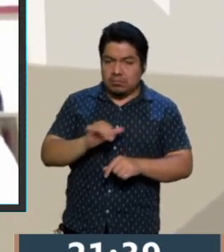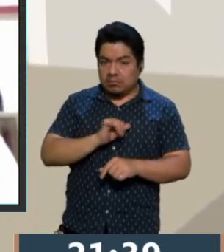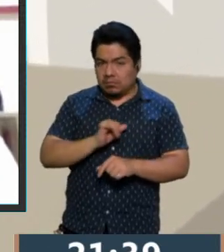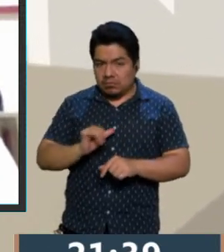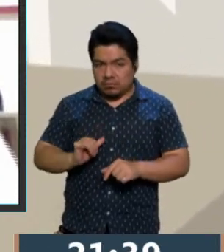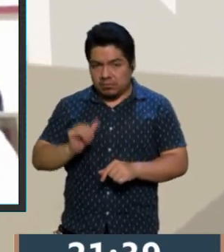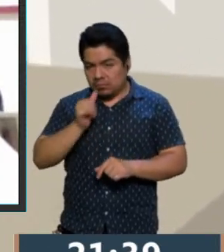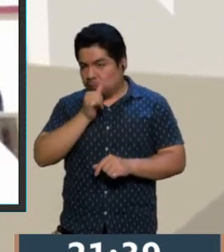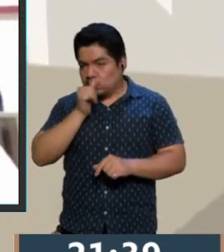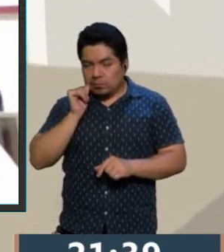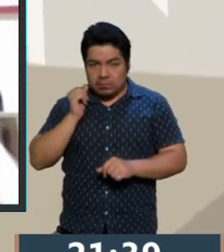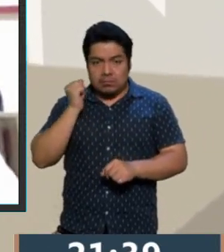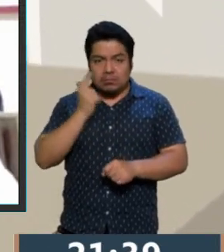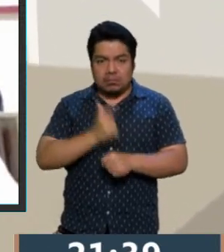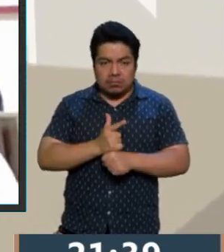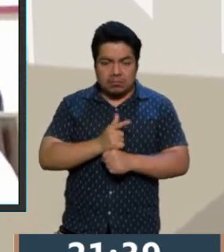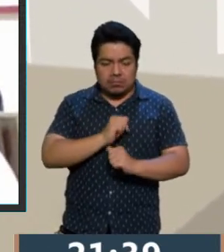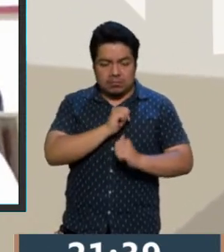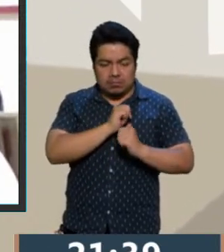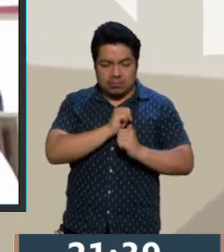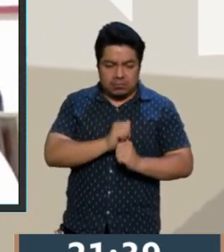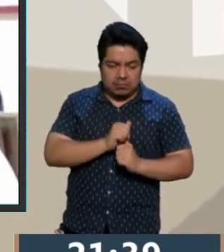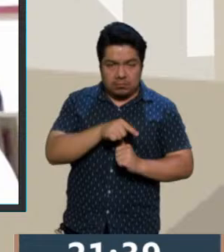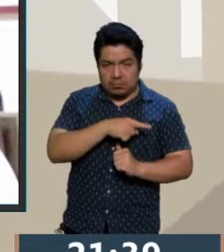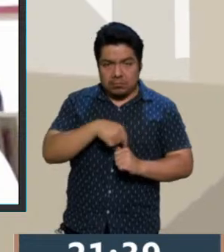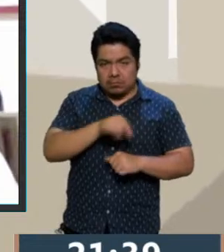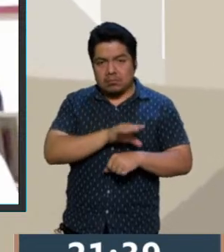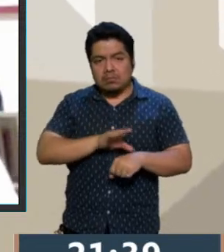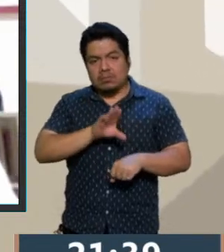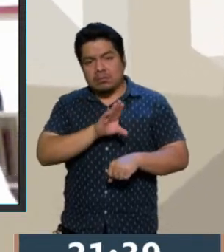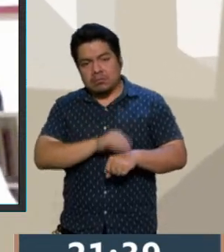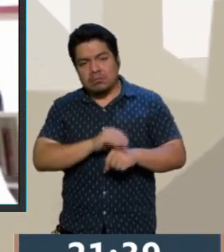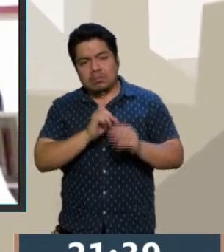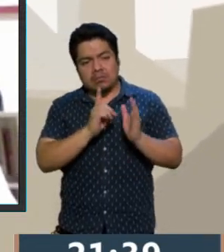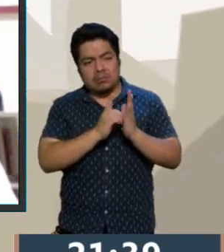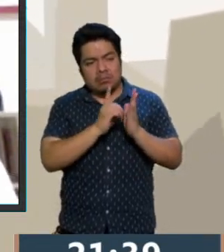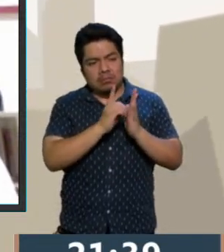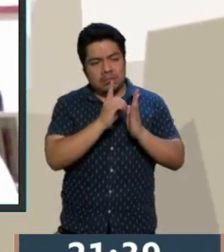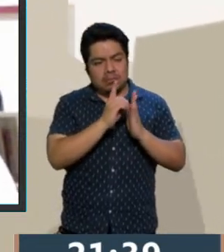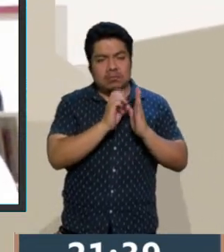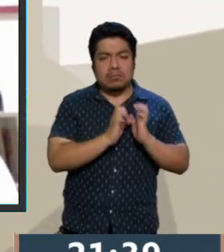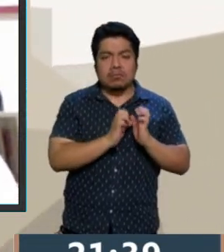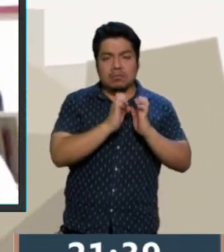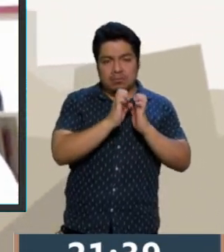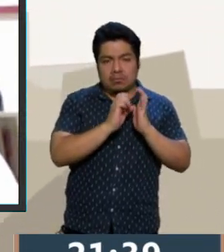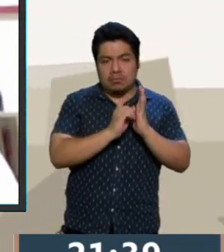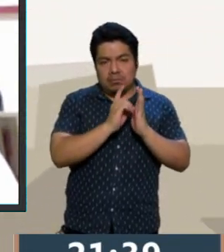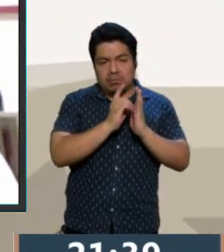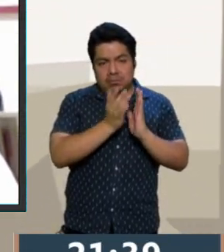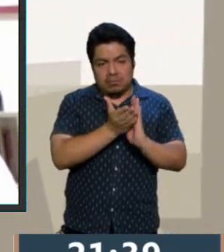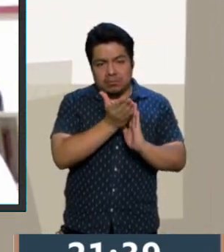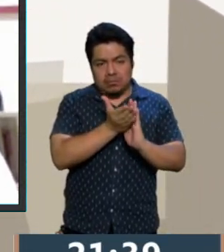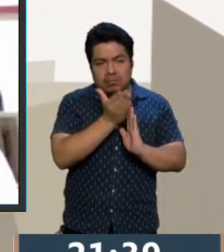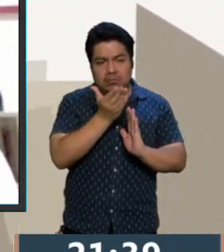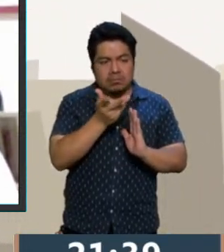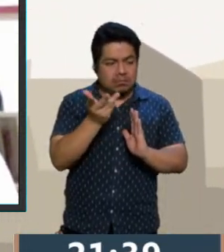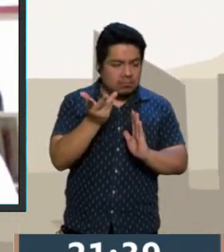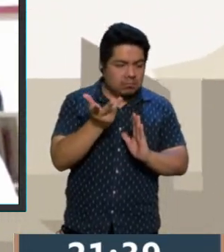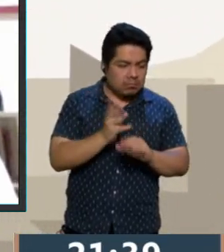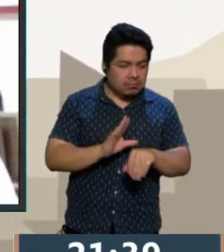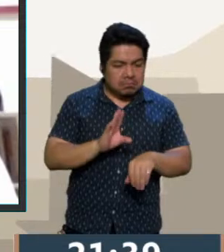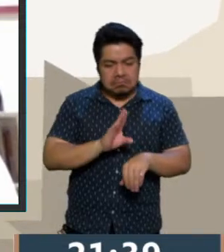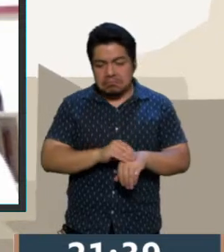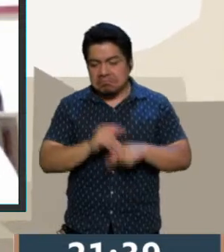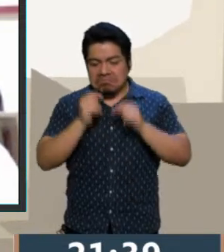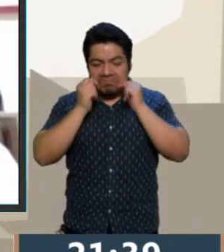alcaldía. La autorización de edificios de departamentos para construir edificios de departamentos sin ton ni son, sin mirar